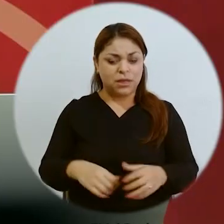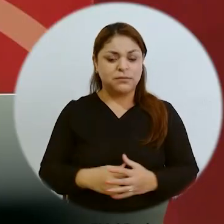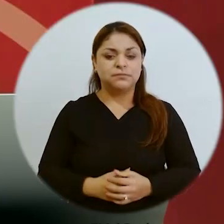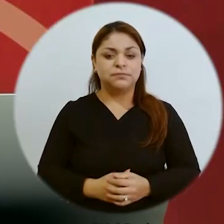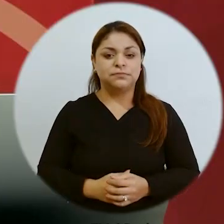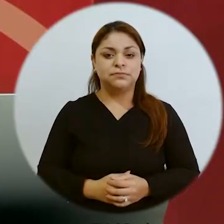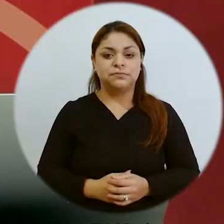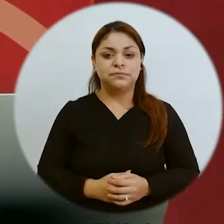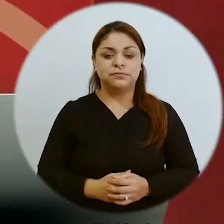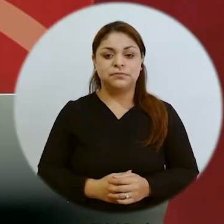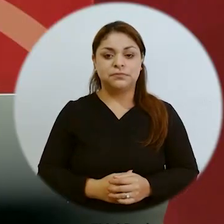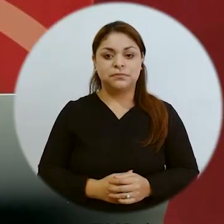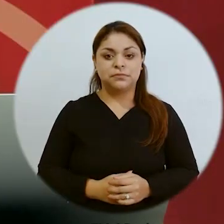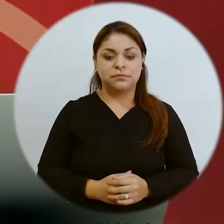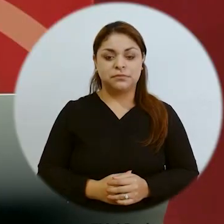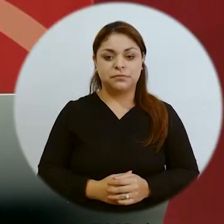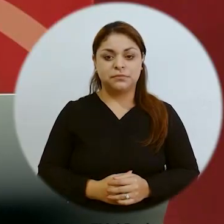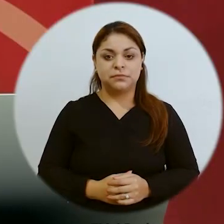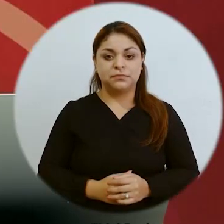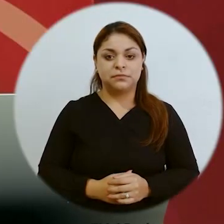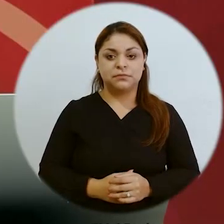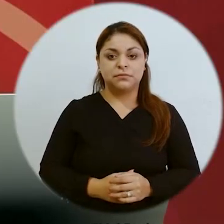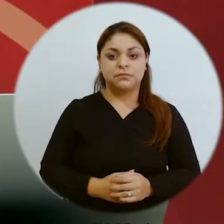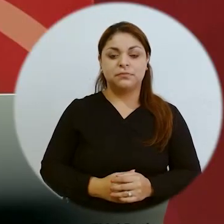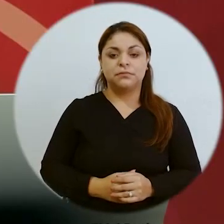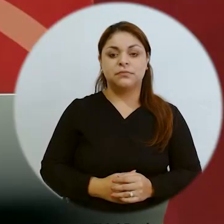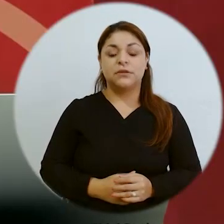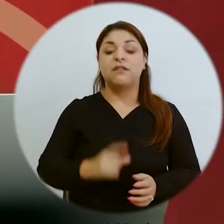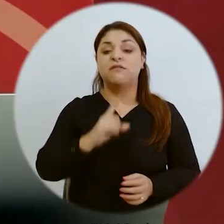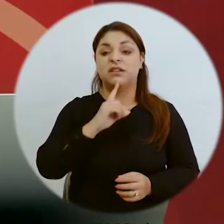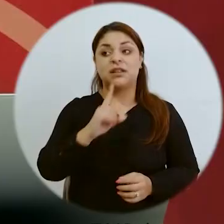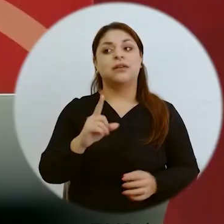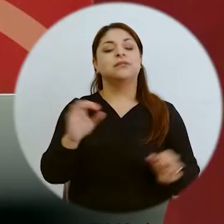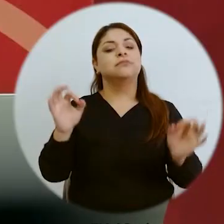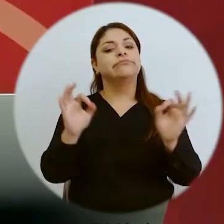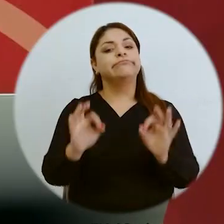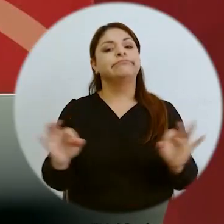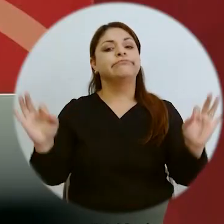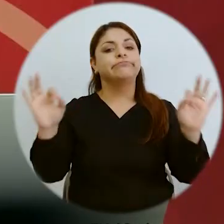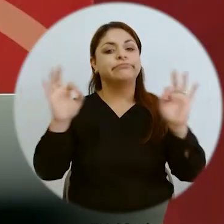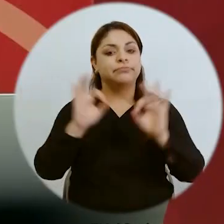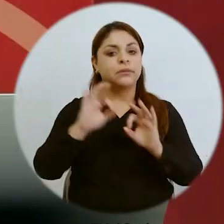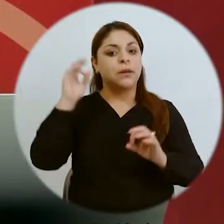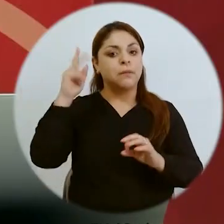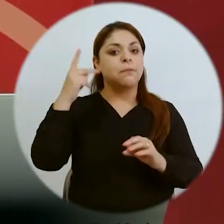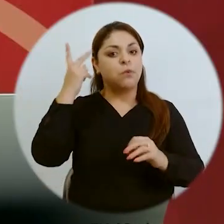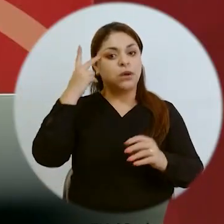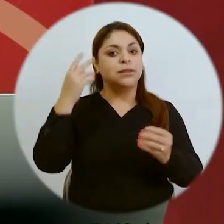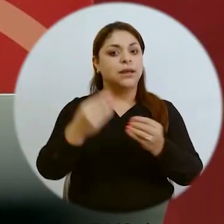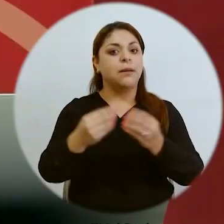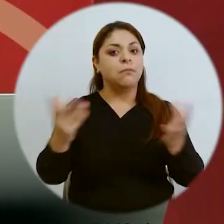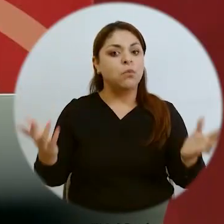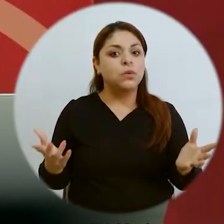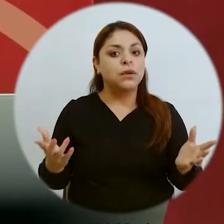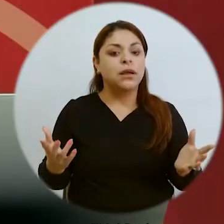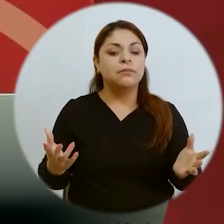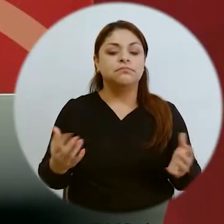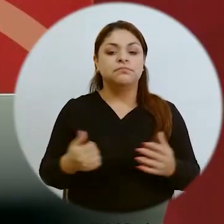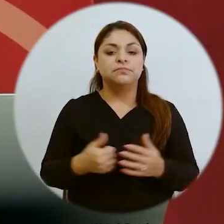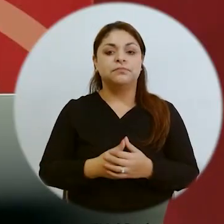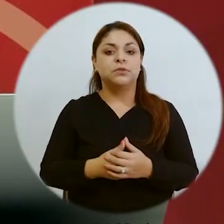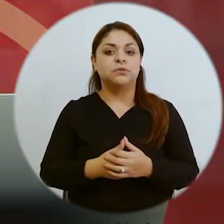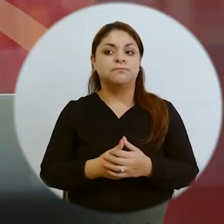uno podría intentar resolverle la vida a toda la población, y yo